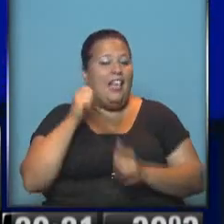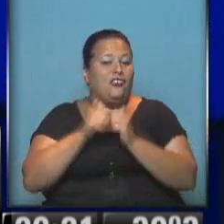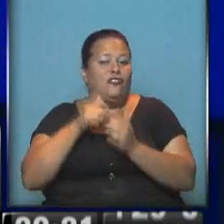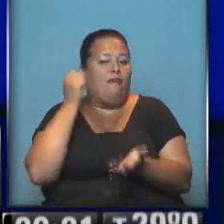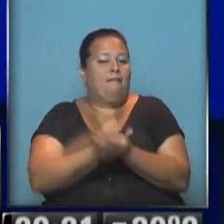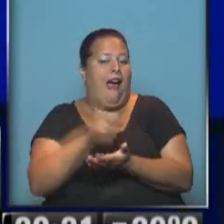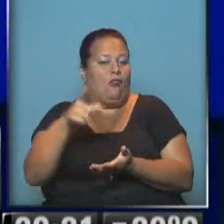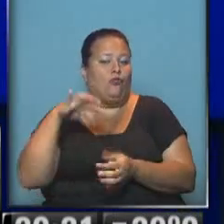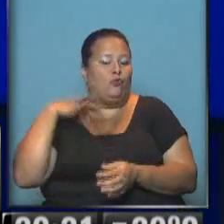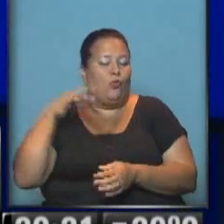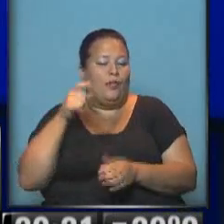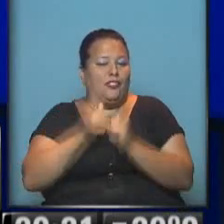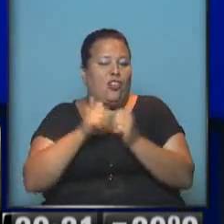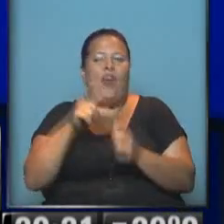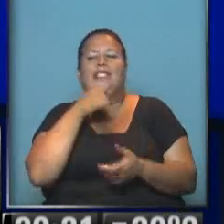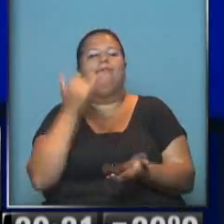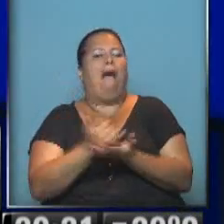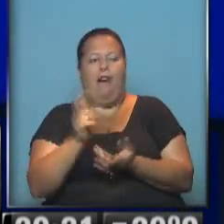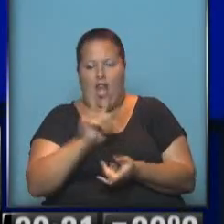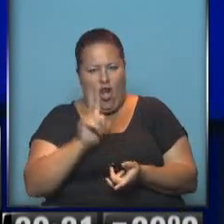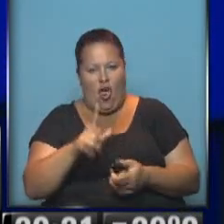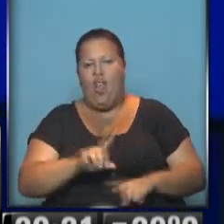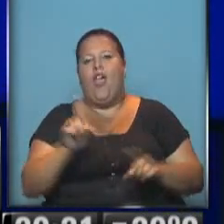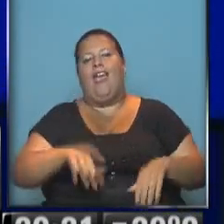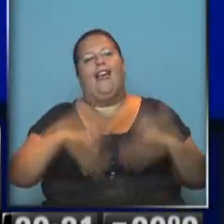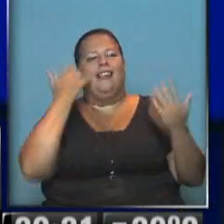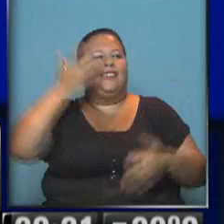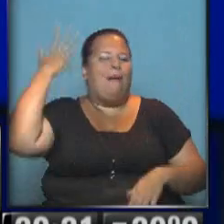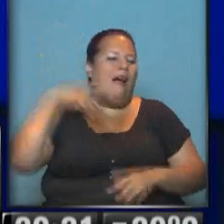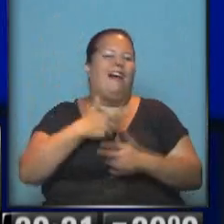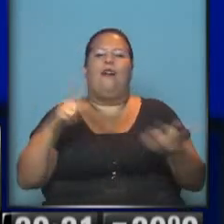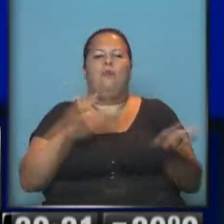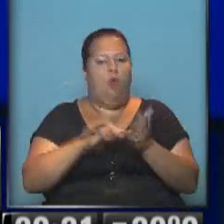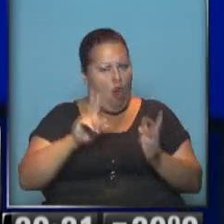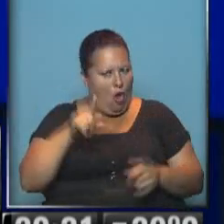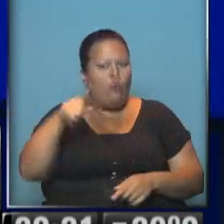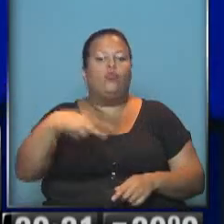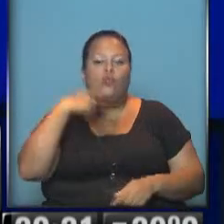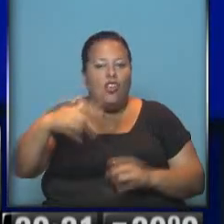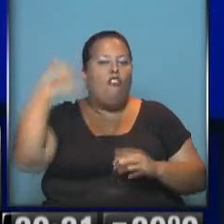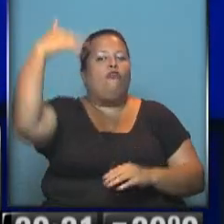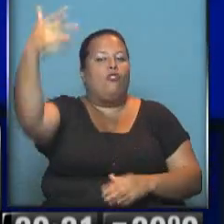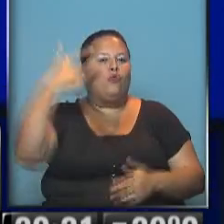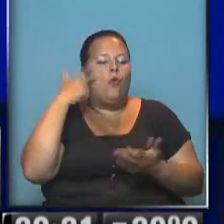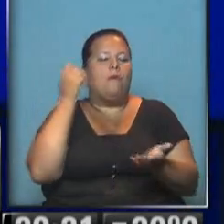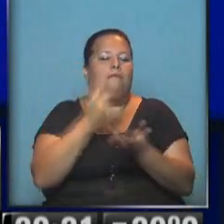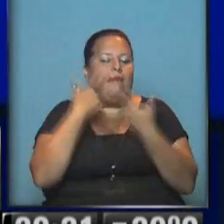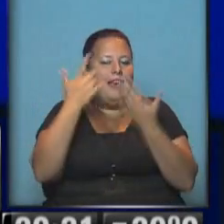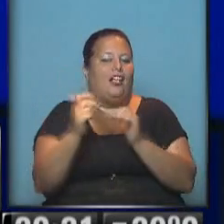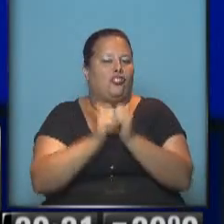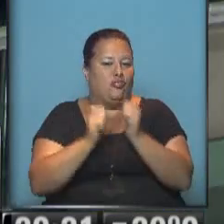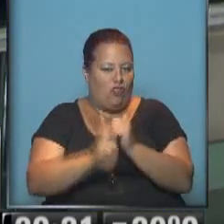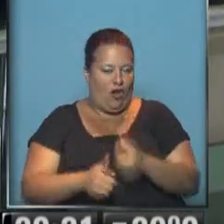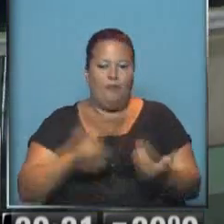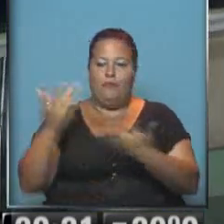historia. Esto no es cualquier cosa. No es algo que pasó y no quedó nada. Sus hijos van a leer lo que él escriba. Luis.